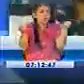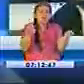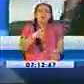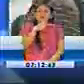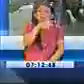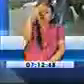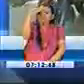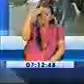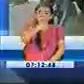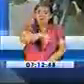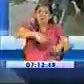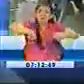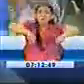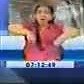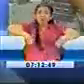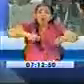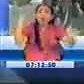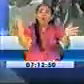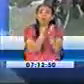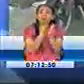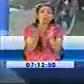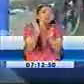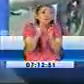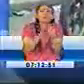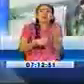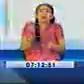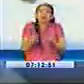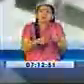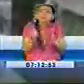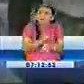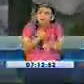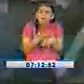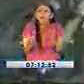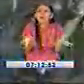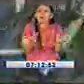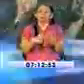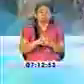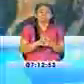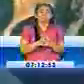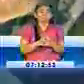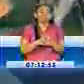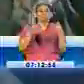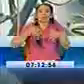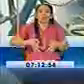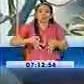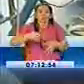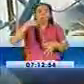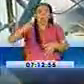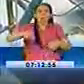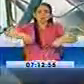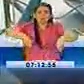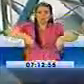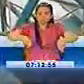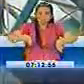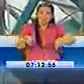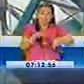estas motos no tienen, no están matriculadas. O sea, gente, ¿qué más tiene que hacer? Trabajar. Lo que inmediatamente hicieron los conductores de las